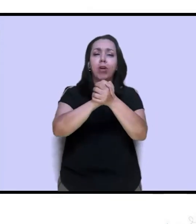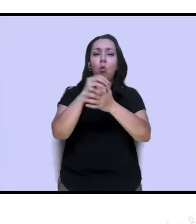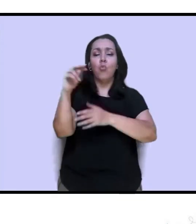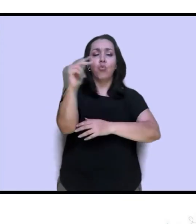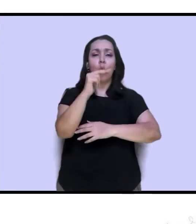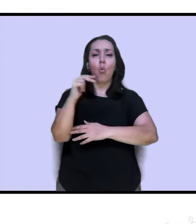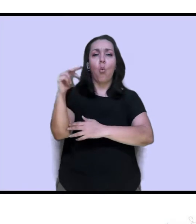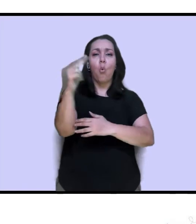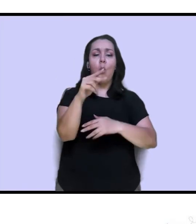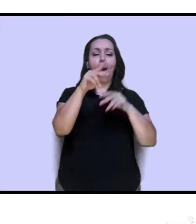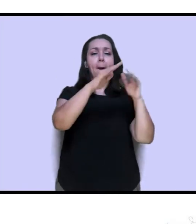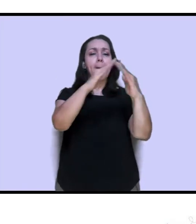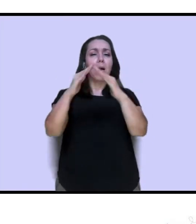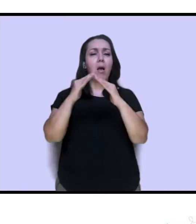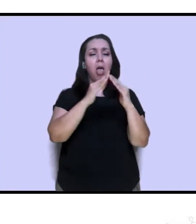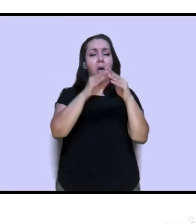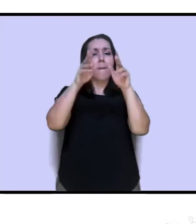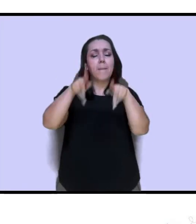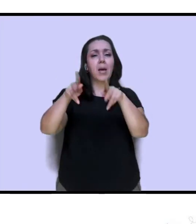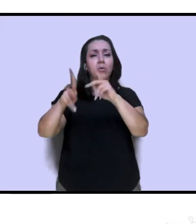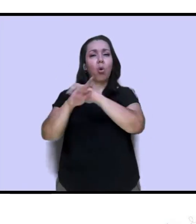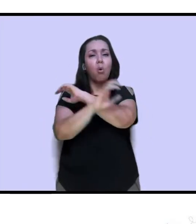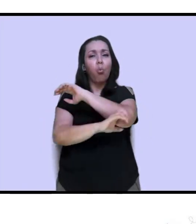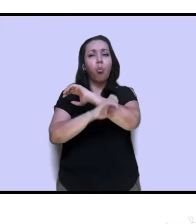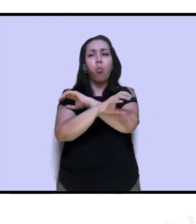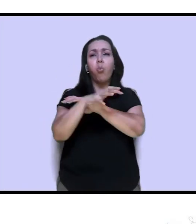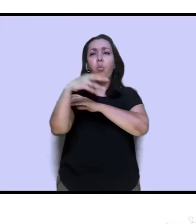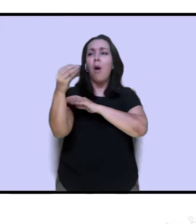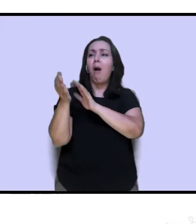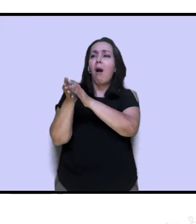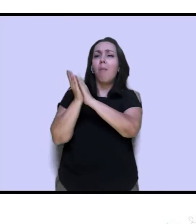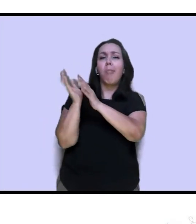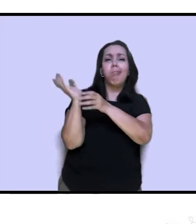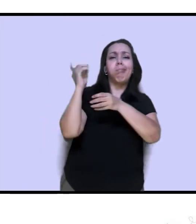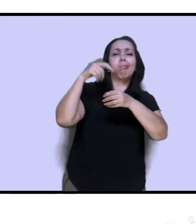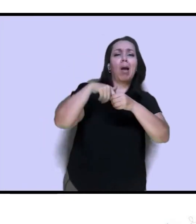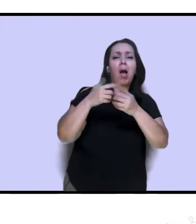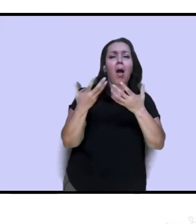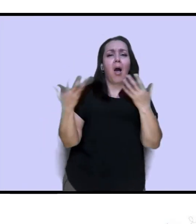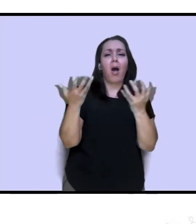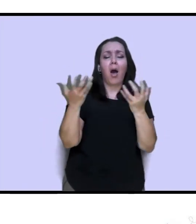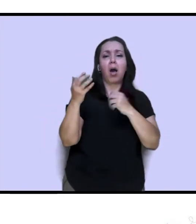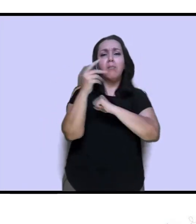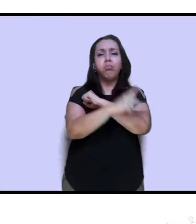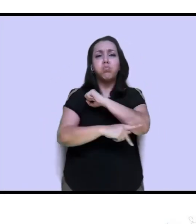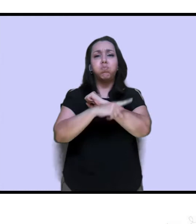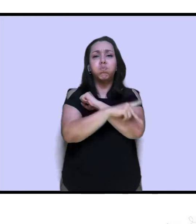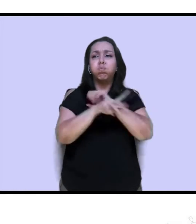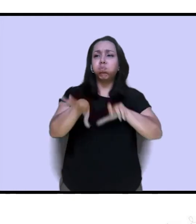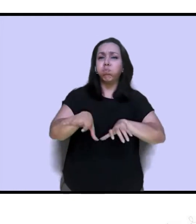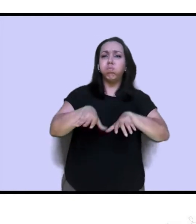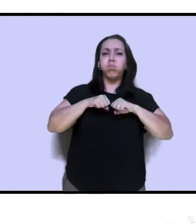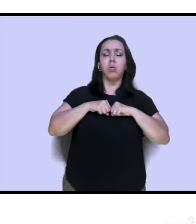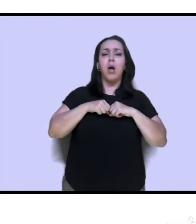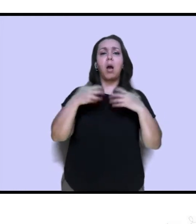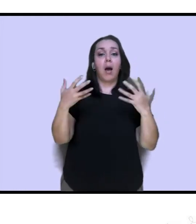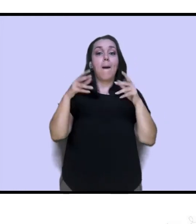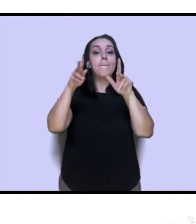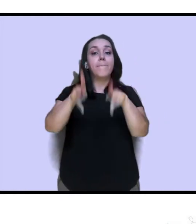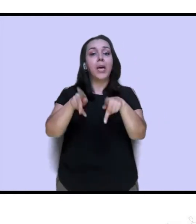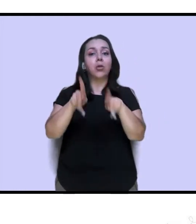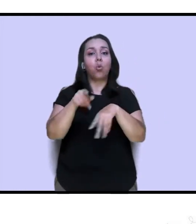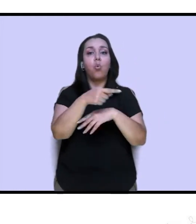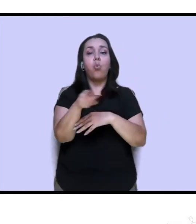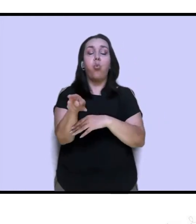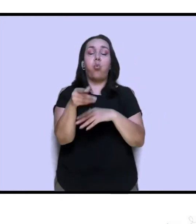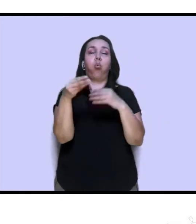Estimables colegas, la población migrante, refugiada, solicitante de refugio, en riesgo de apatridia y apátridas,